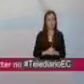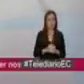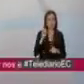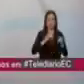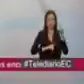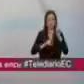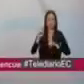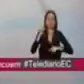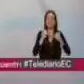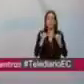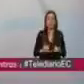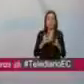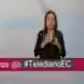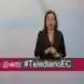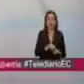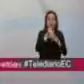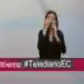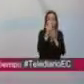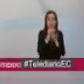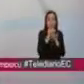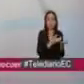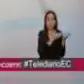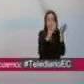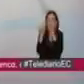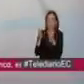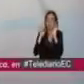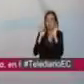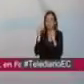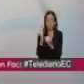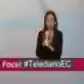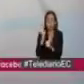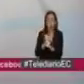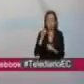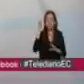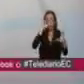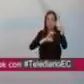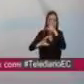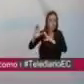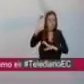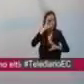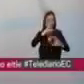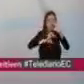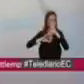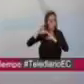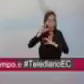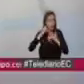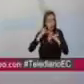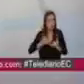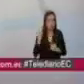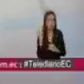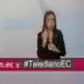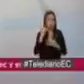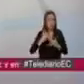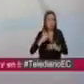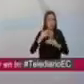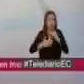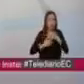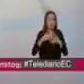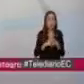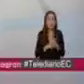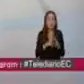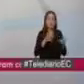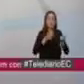pues esos recursos se pueden destinar injustamente el trabajo sobre todo ha sido buscar la manera de darles la flexibilidad en el manejo de sus